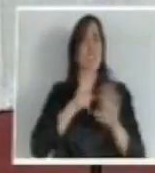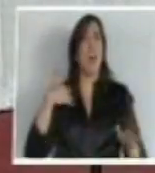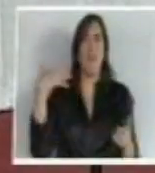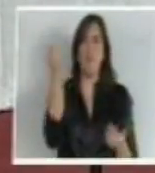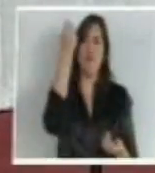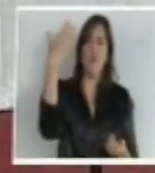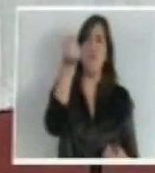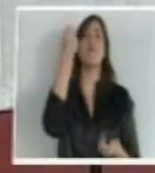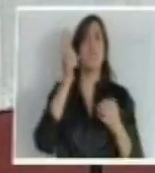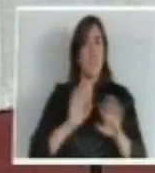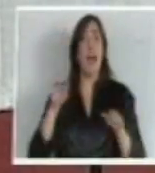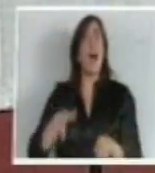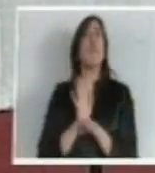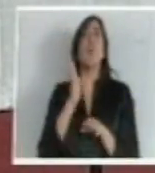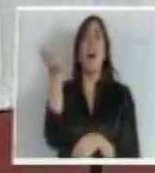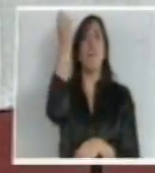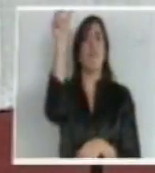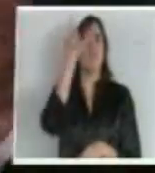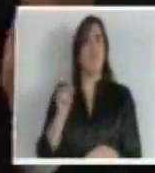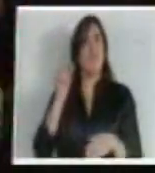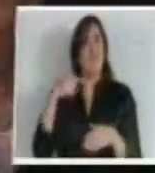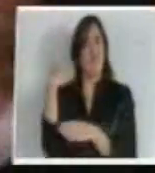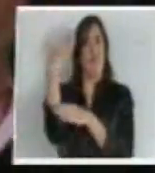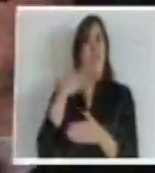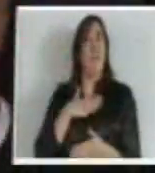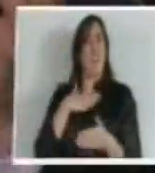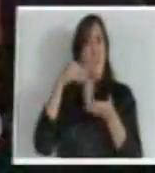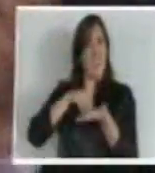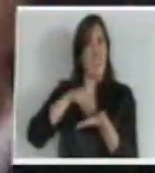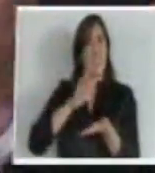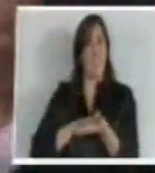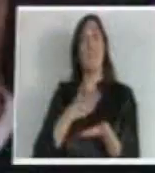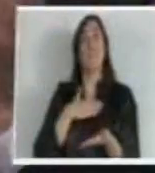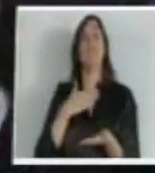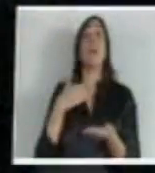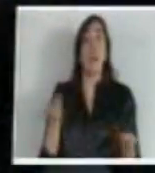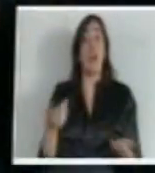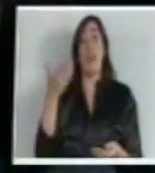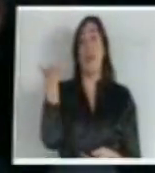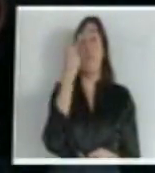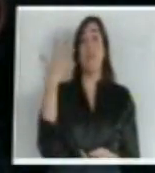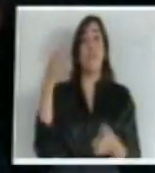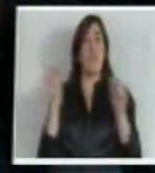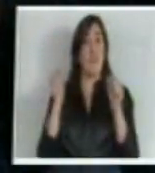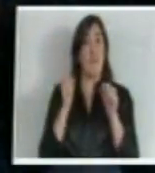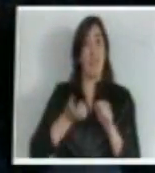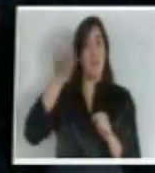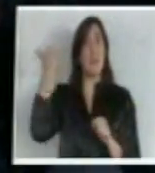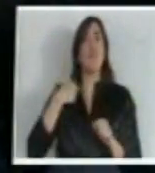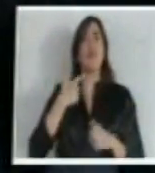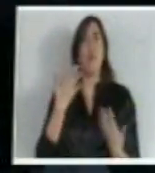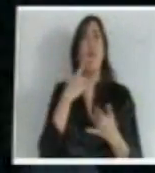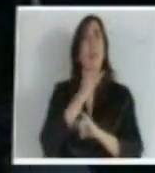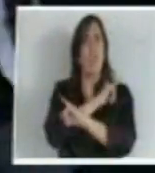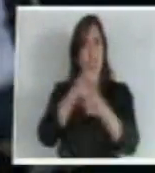y que es la patria. Como dije ese 25 de mayo pasado, podemos decirlo